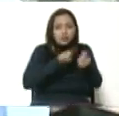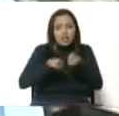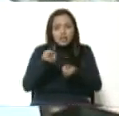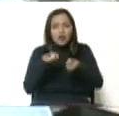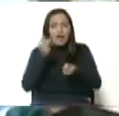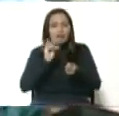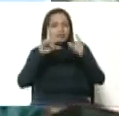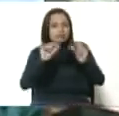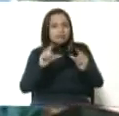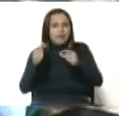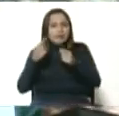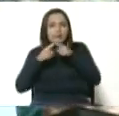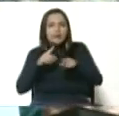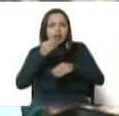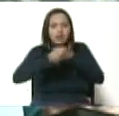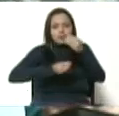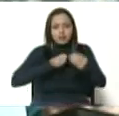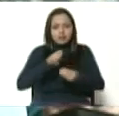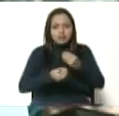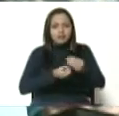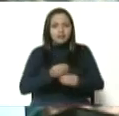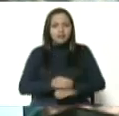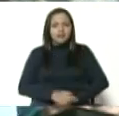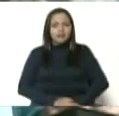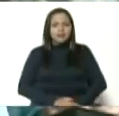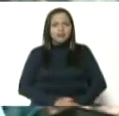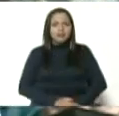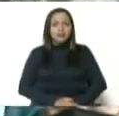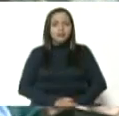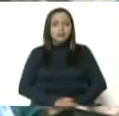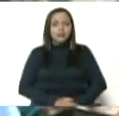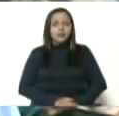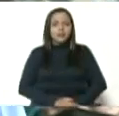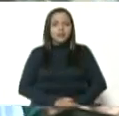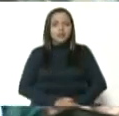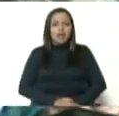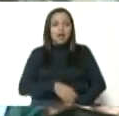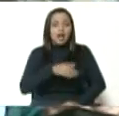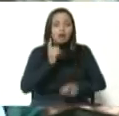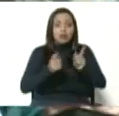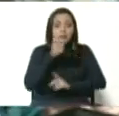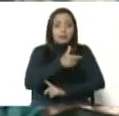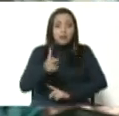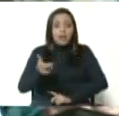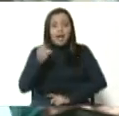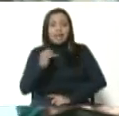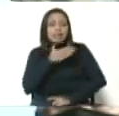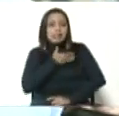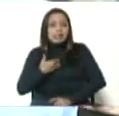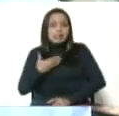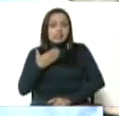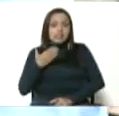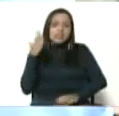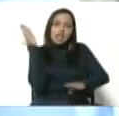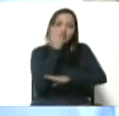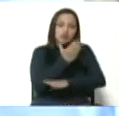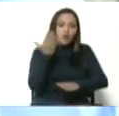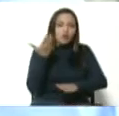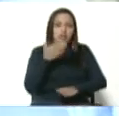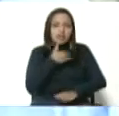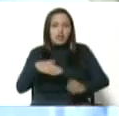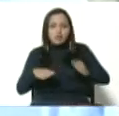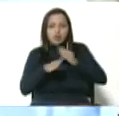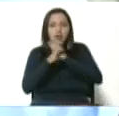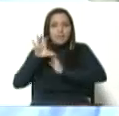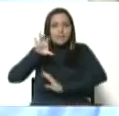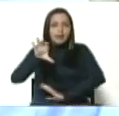entonces ahora se le sumaron unos personajes pidiendo sanciones y logrando esas sanciones para el país,